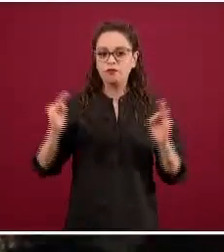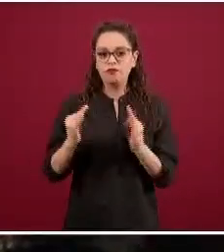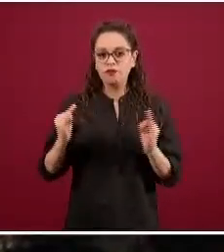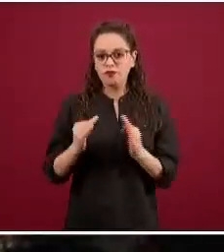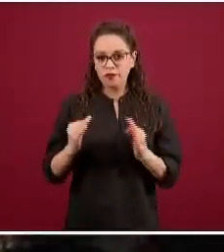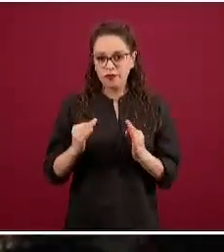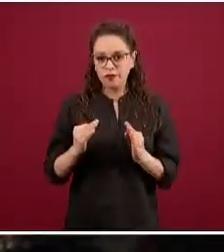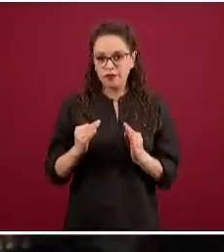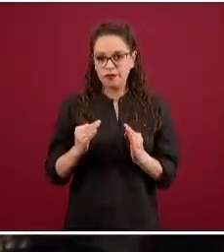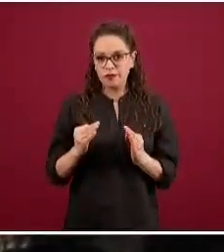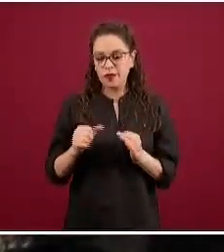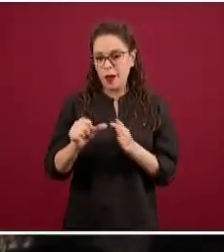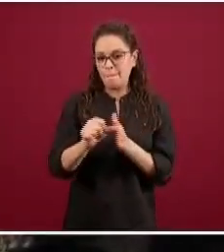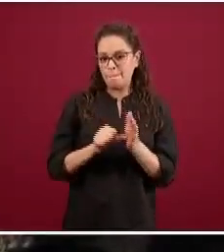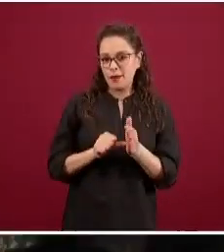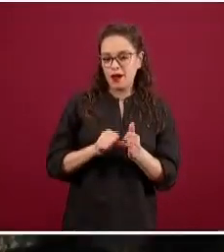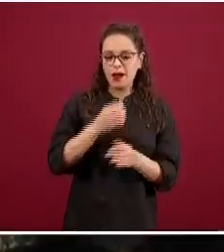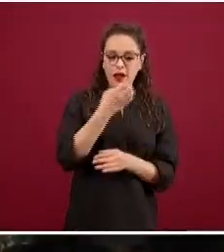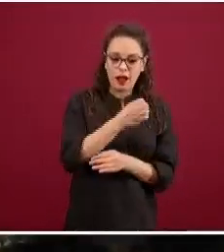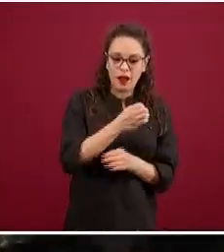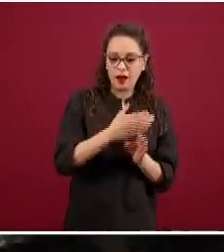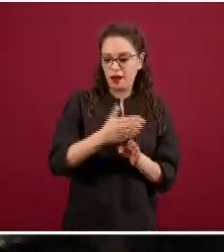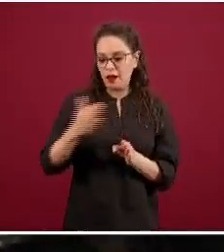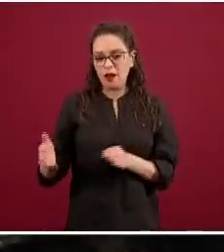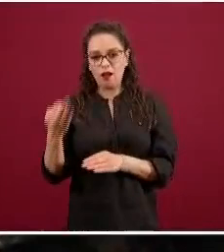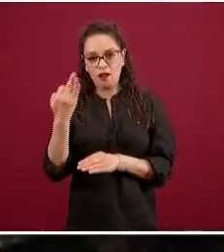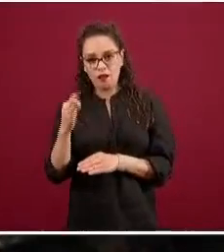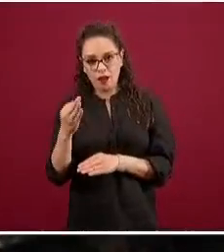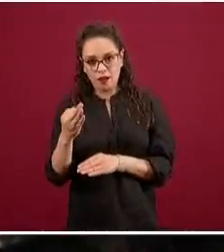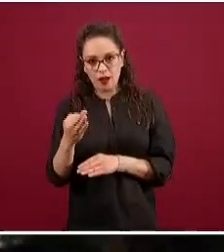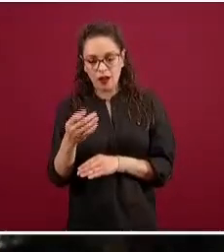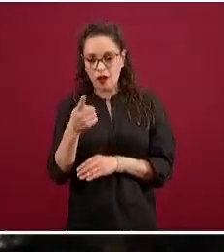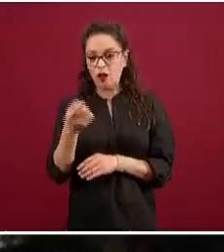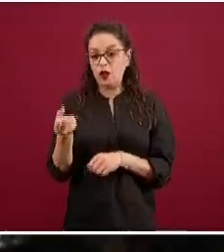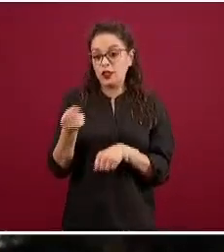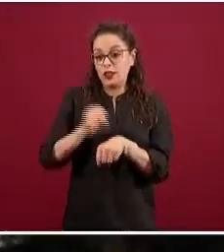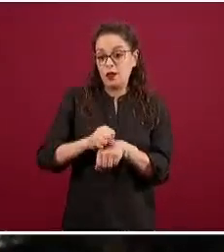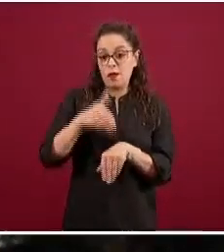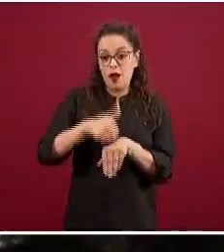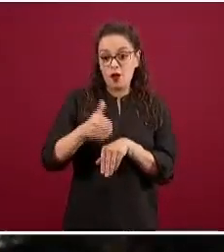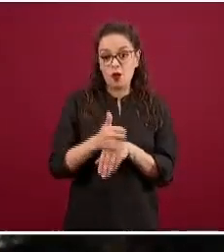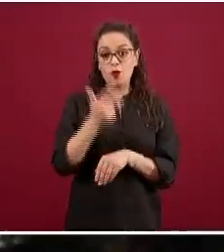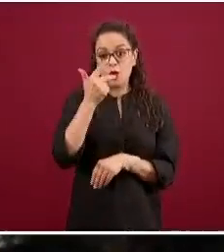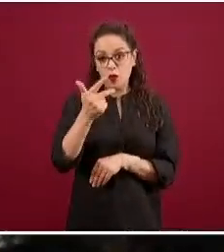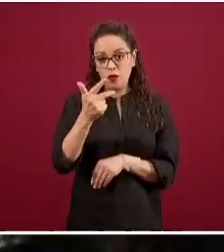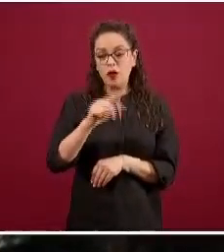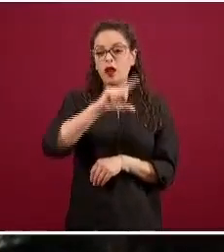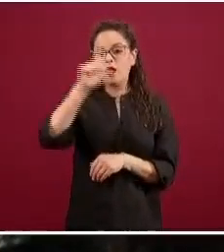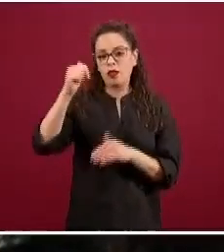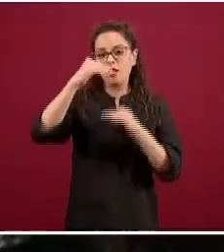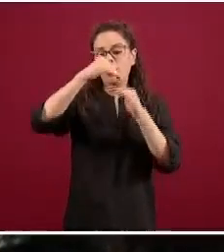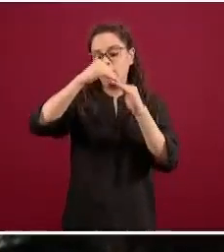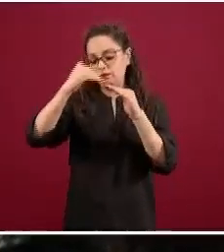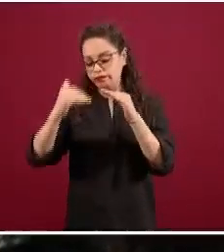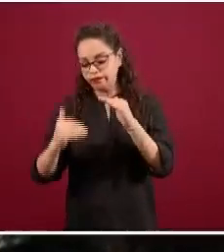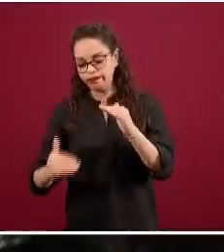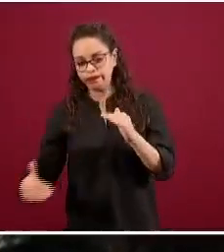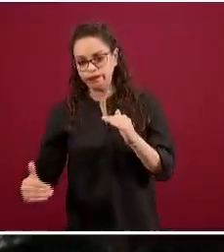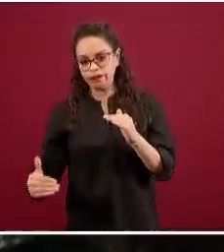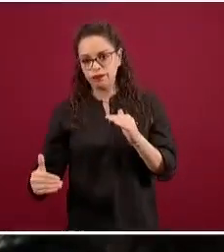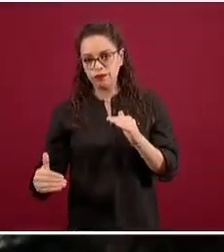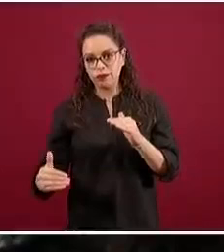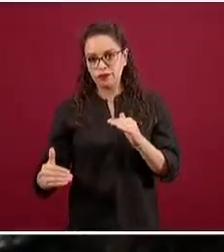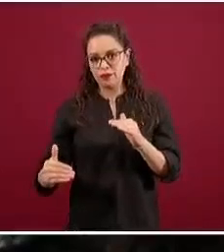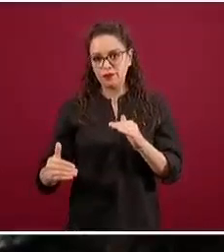y febrero, hasta llegar a la semana 8, y luego empiezan a bajar. Durante el verano, que es